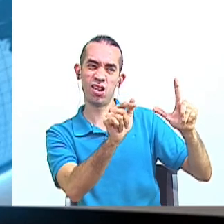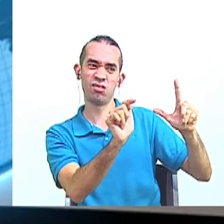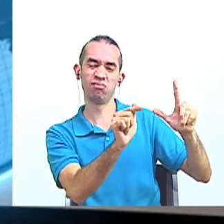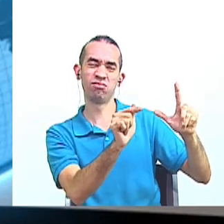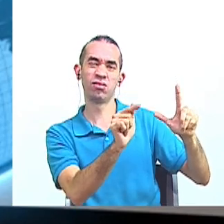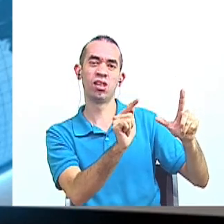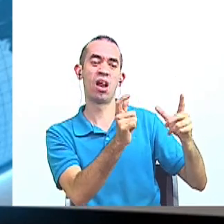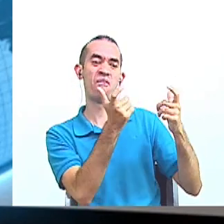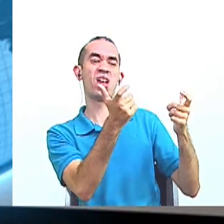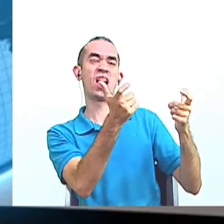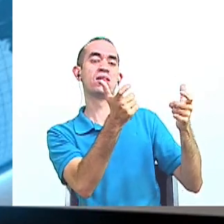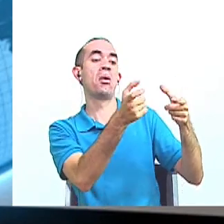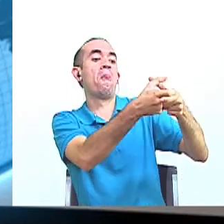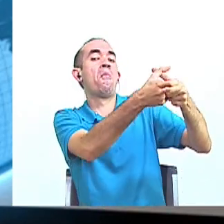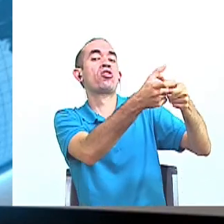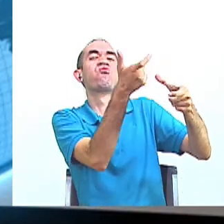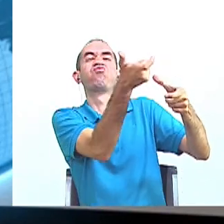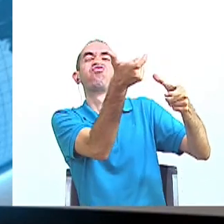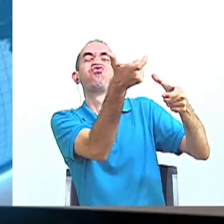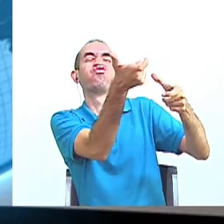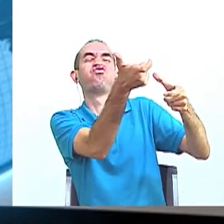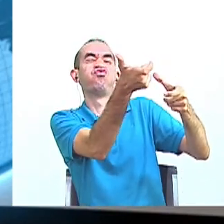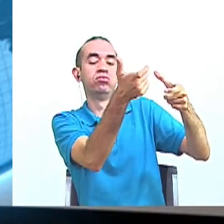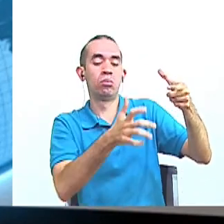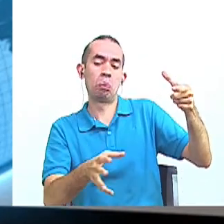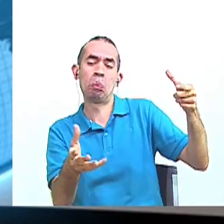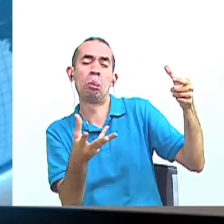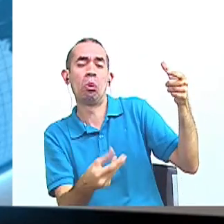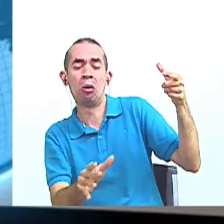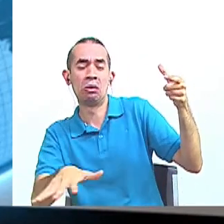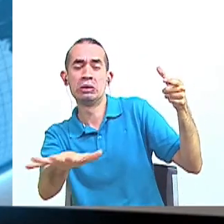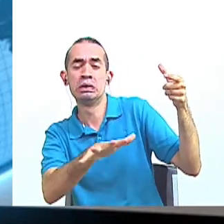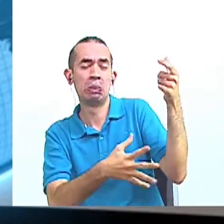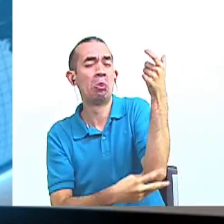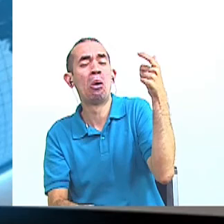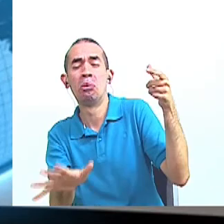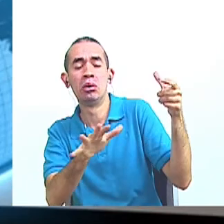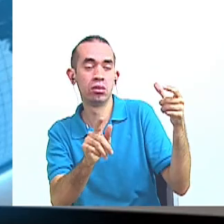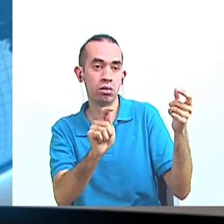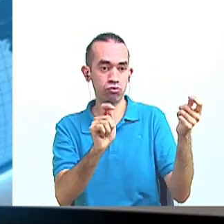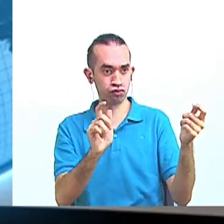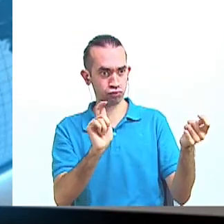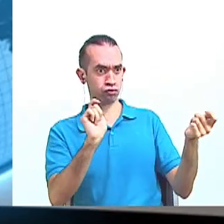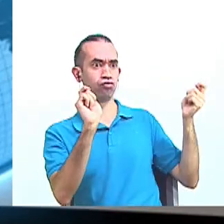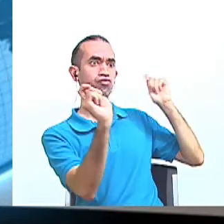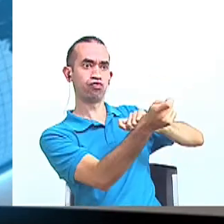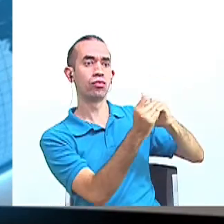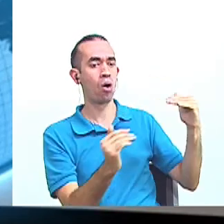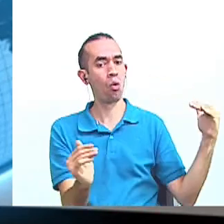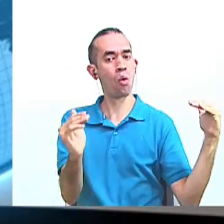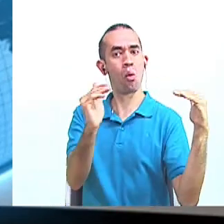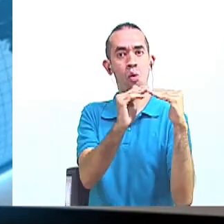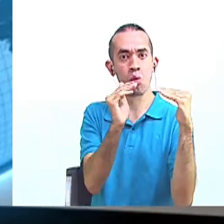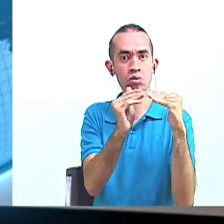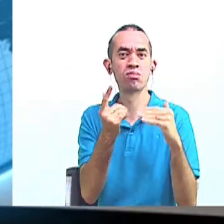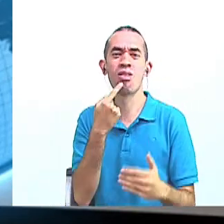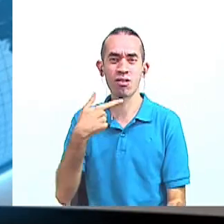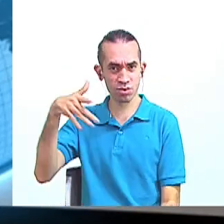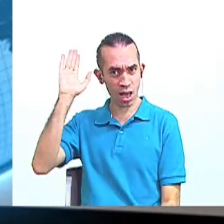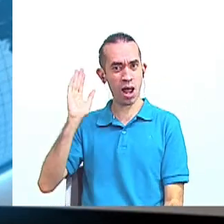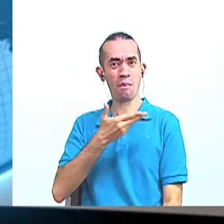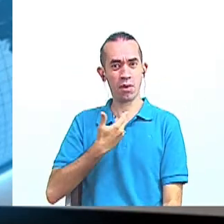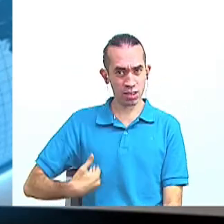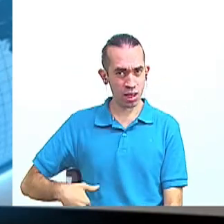la riqueza en pocas manos, pudiera ser de alguna manera reformado y ser uno más justo, como decía Alfredo